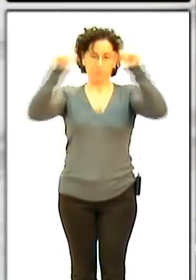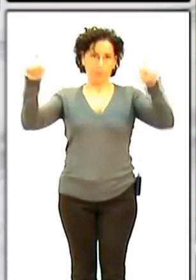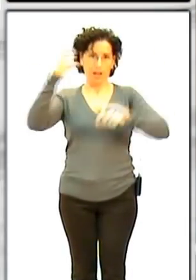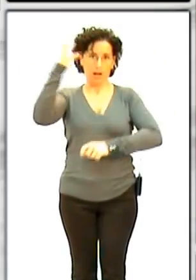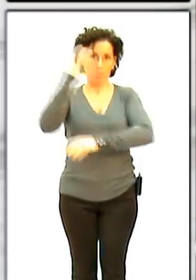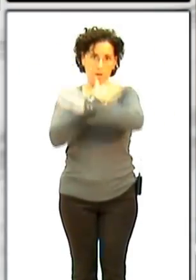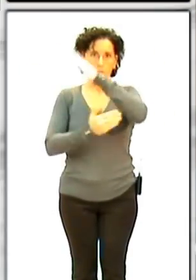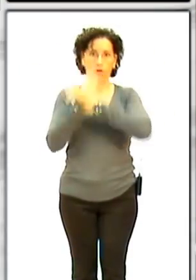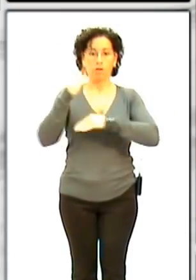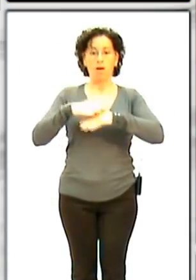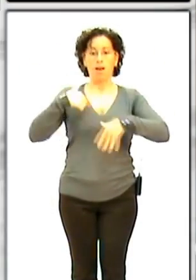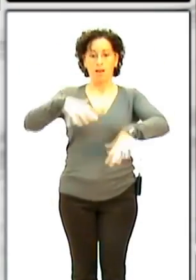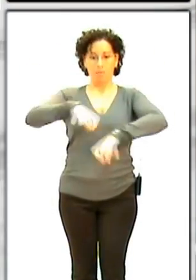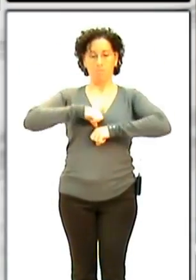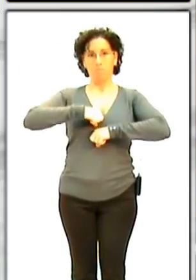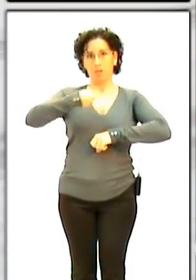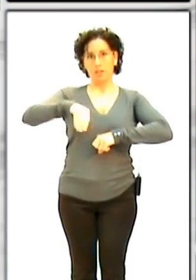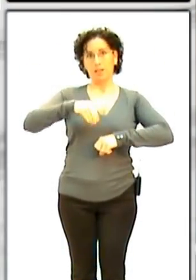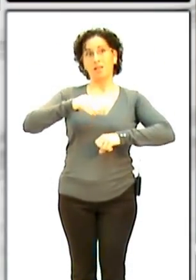a presidir y a dirigir esta mesa.